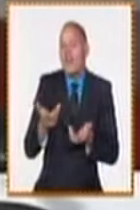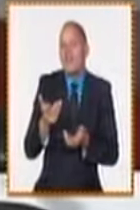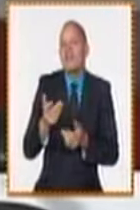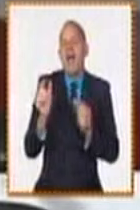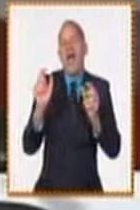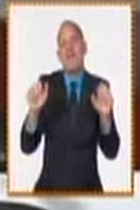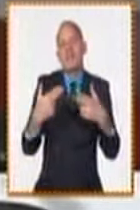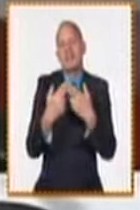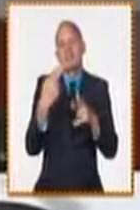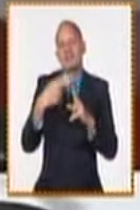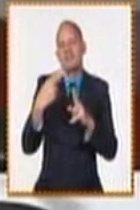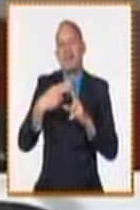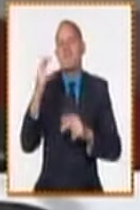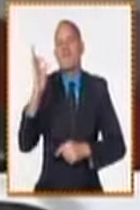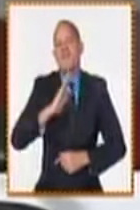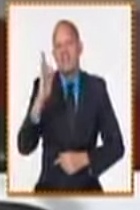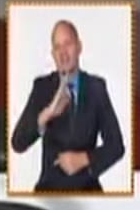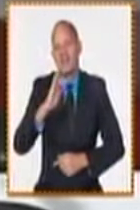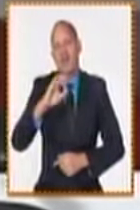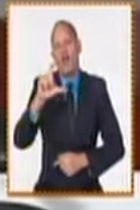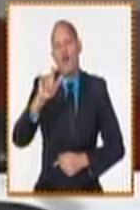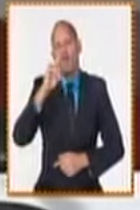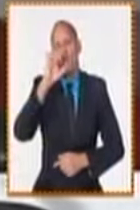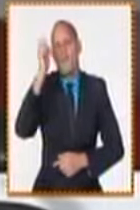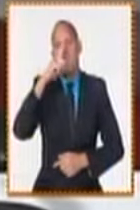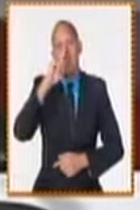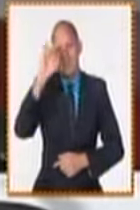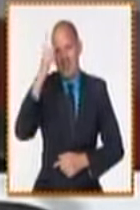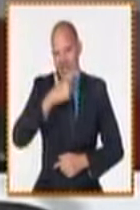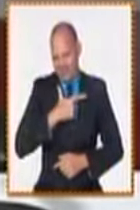y culturales. Esta fiesta de la cubanía